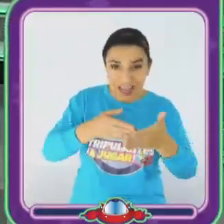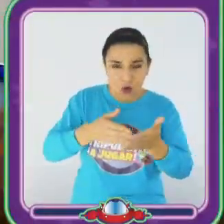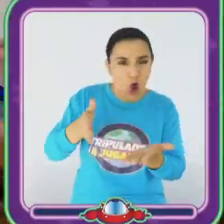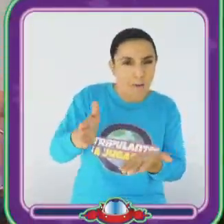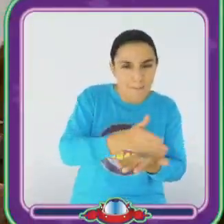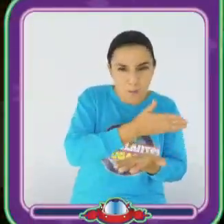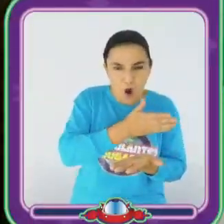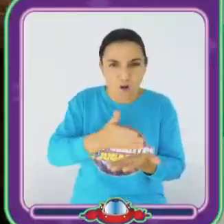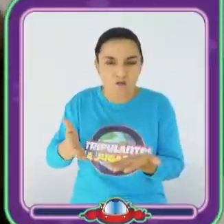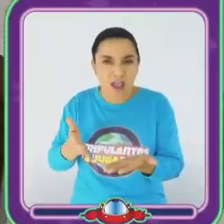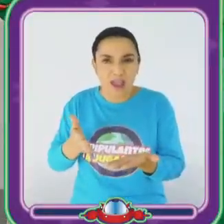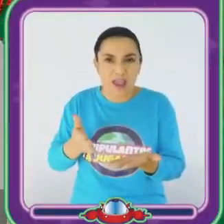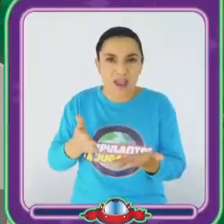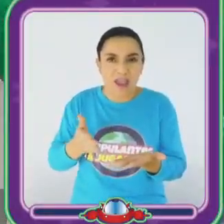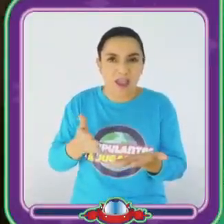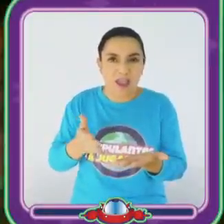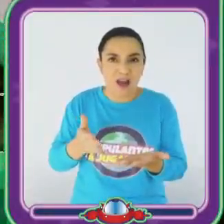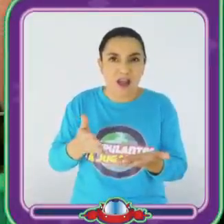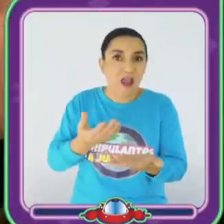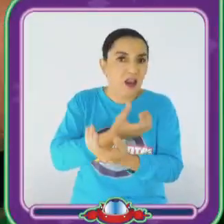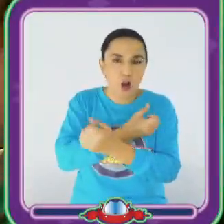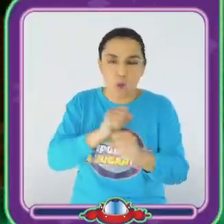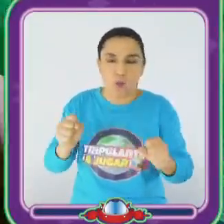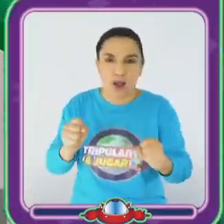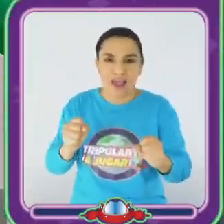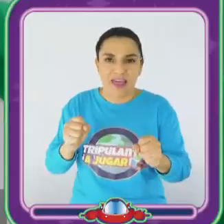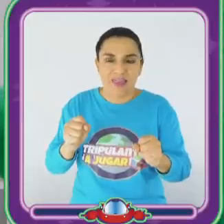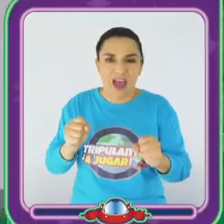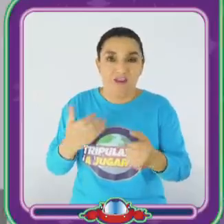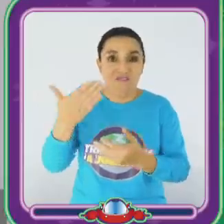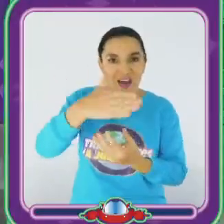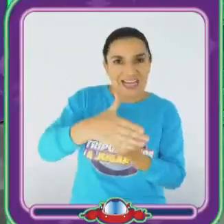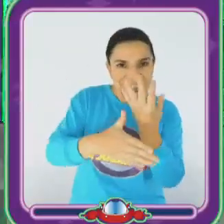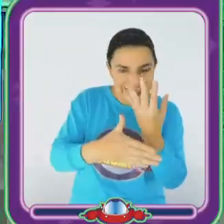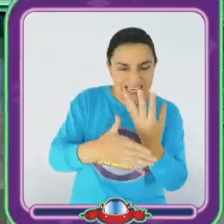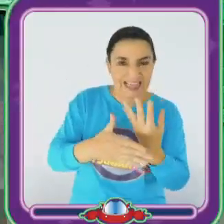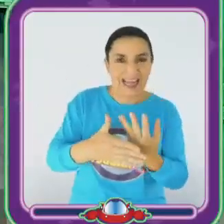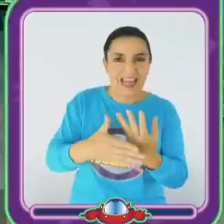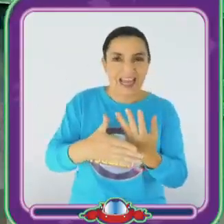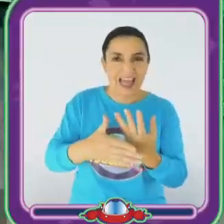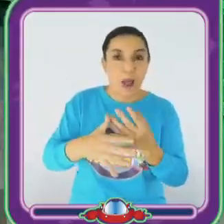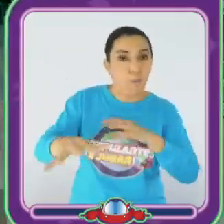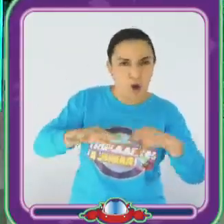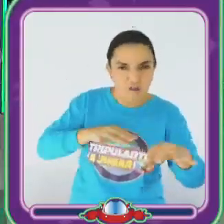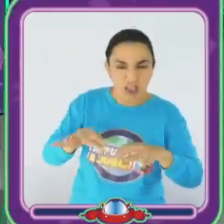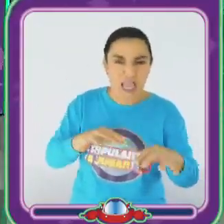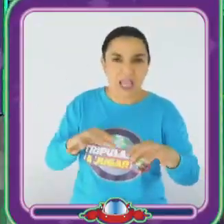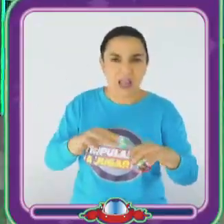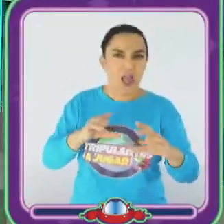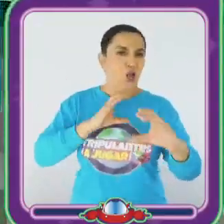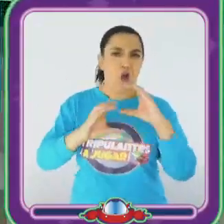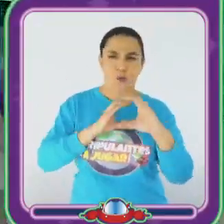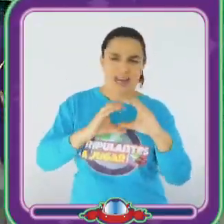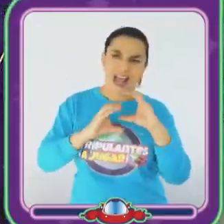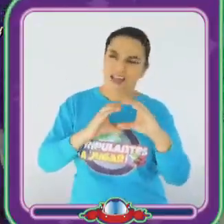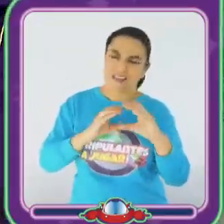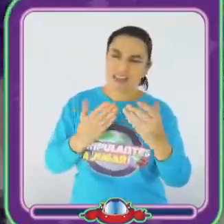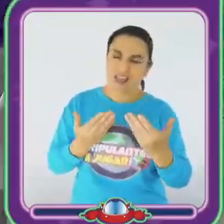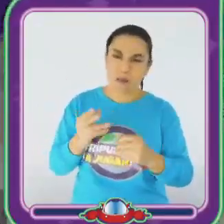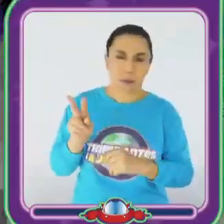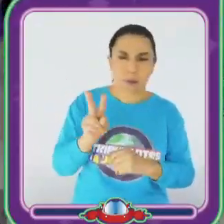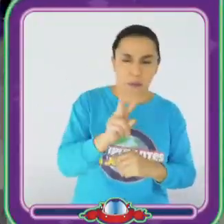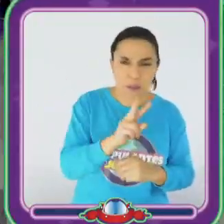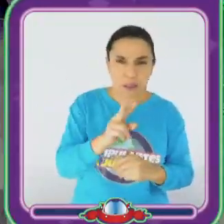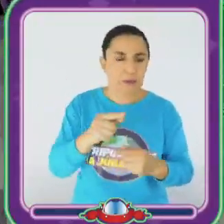¡Que no deja! ¡Que no deja! Que no deja. Ballenas. Mover a las ballenas. Comunicarse a las